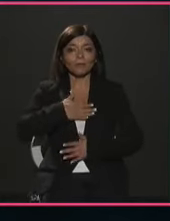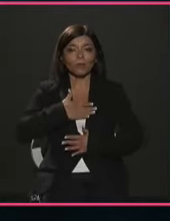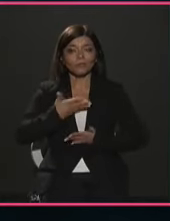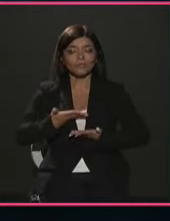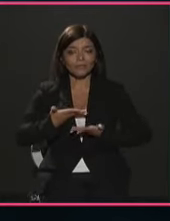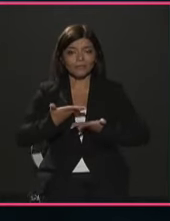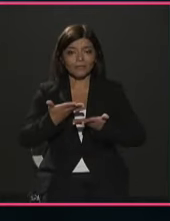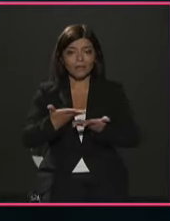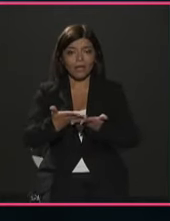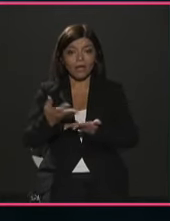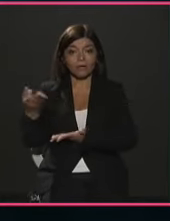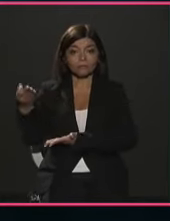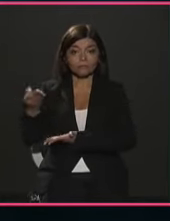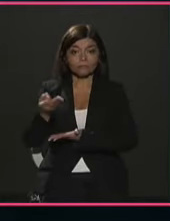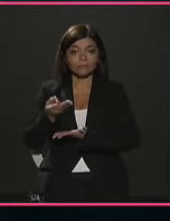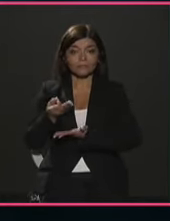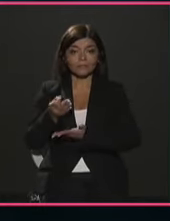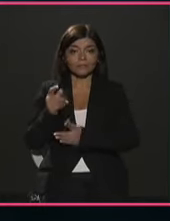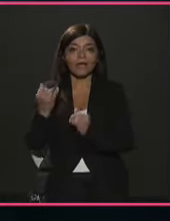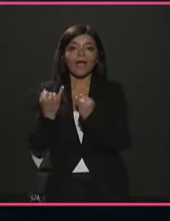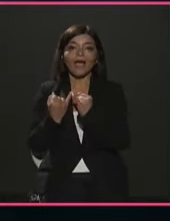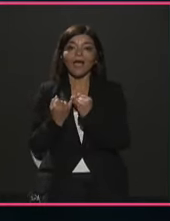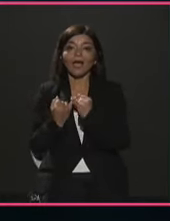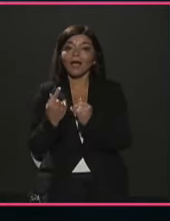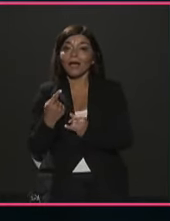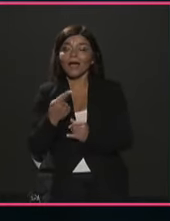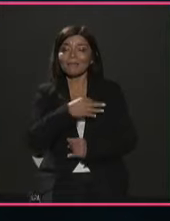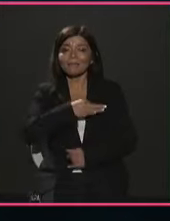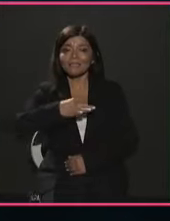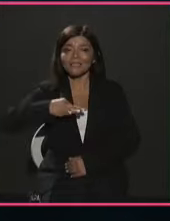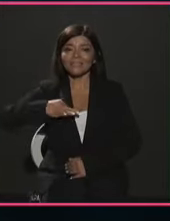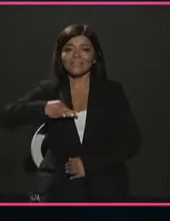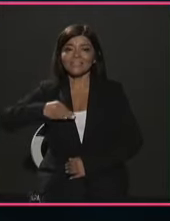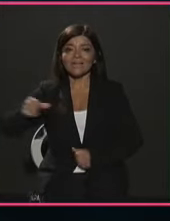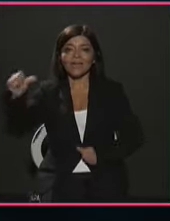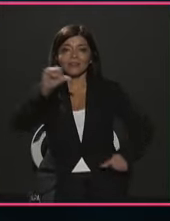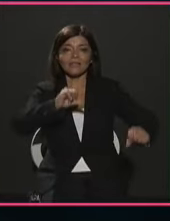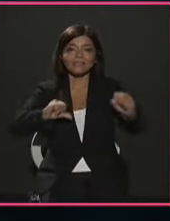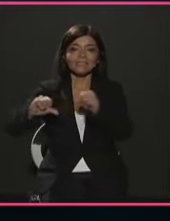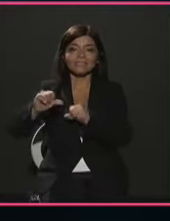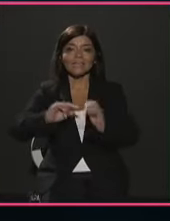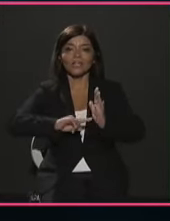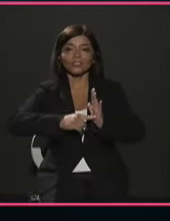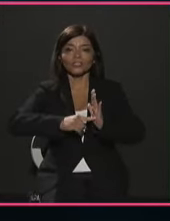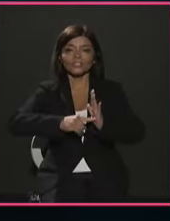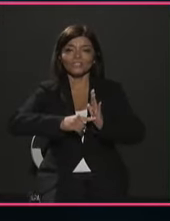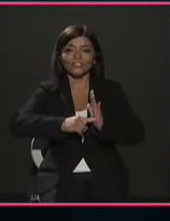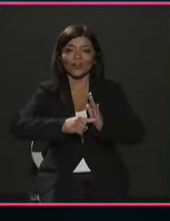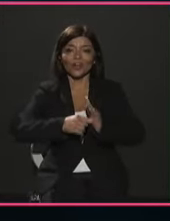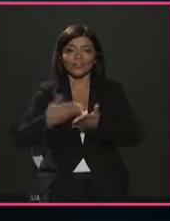brevemente la palabra a nuestra ministra de ciencia innovación y